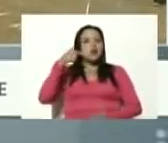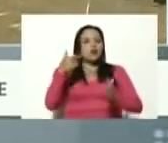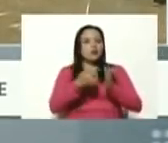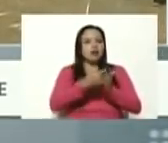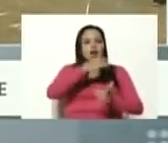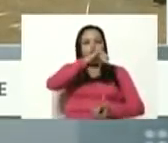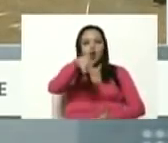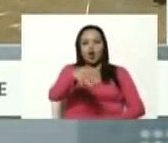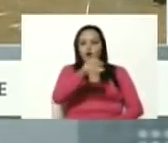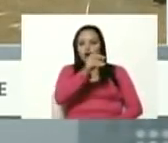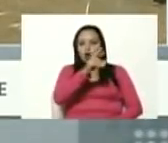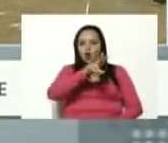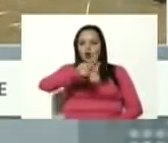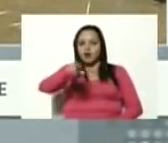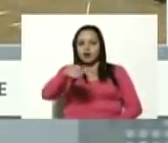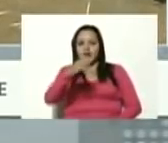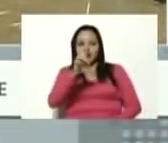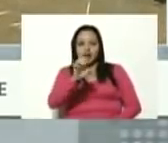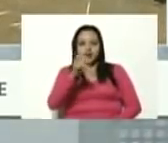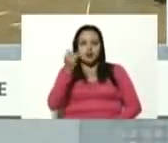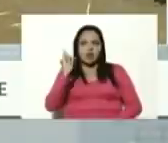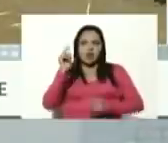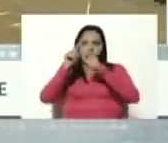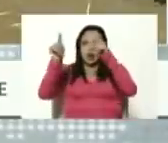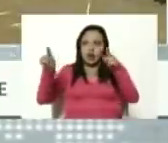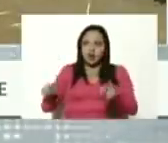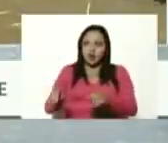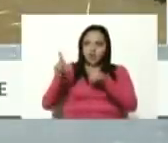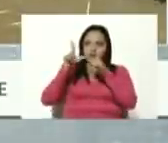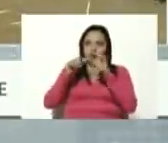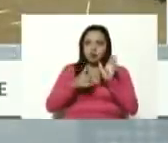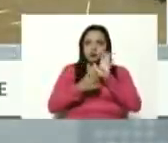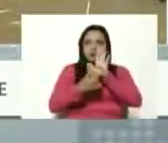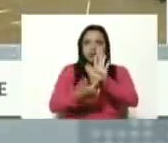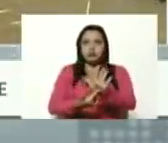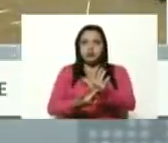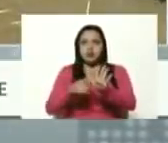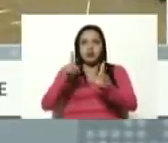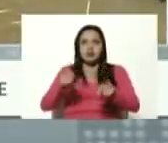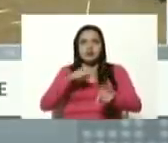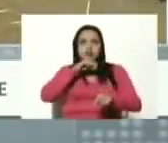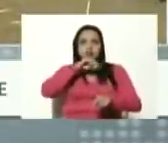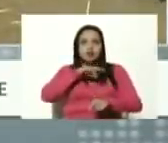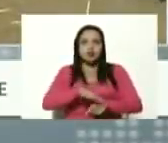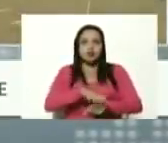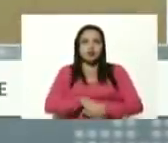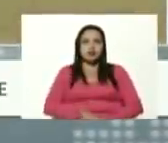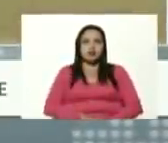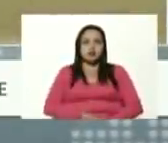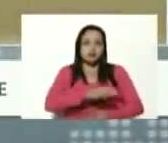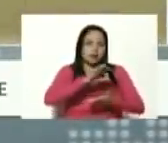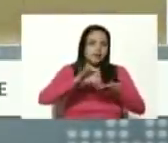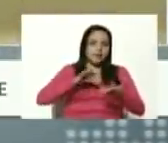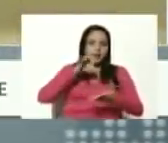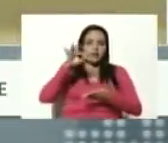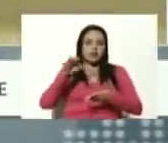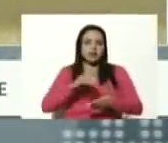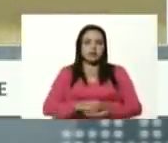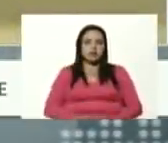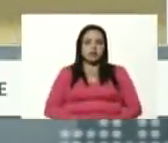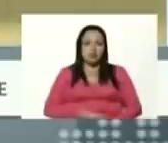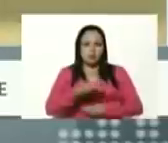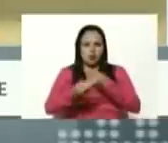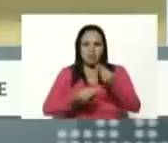Rodríguez, allí donde está su retrato, su historia, su espíritu, les voy a hacer